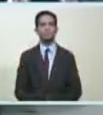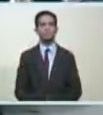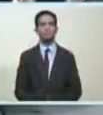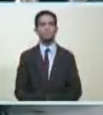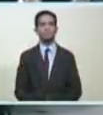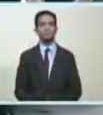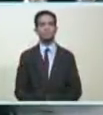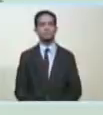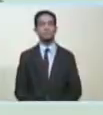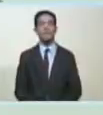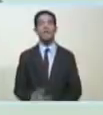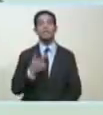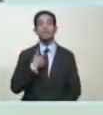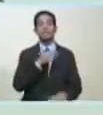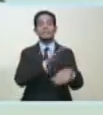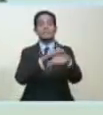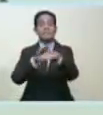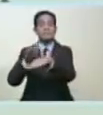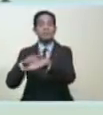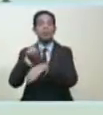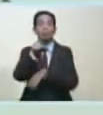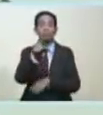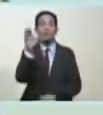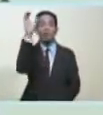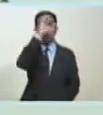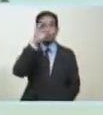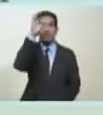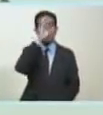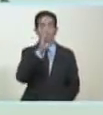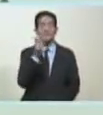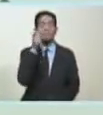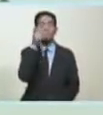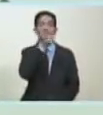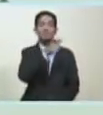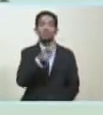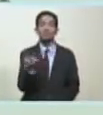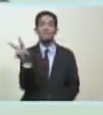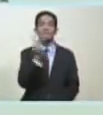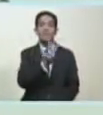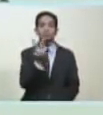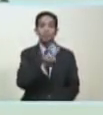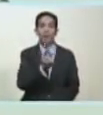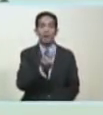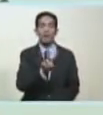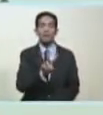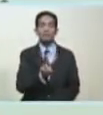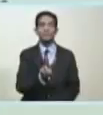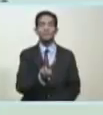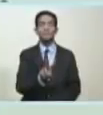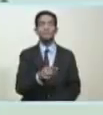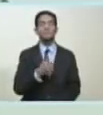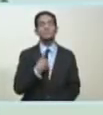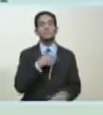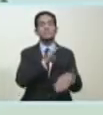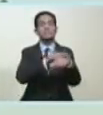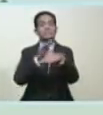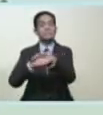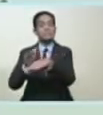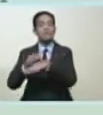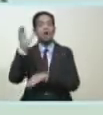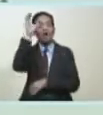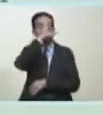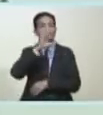Apelo a tu conciencia, venezolano y venezolana, compatriota. Apelo a tu conciencia de